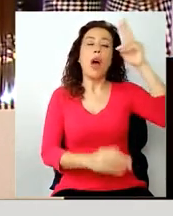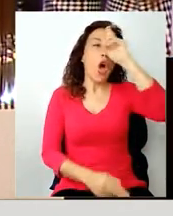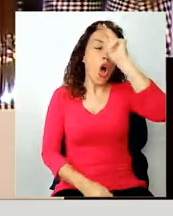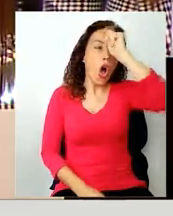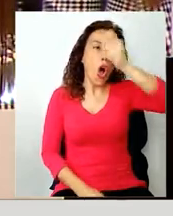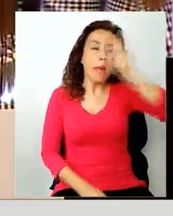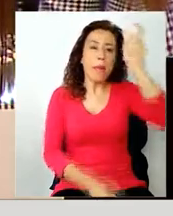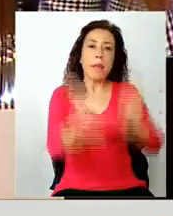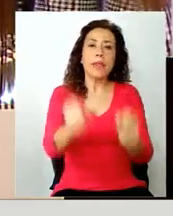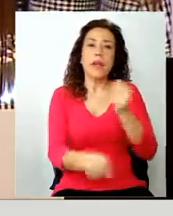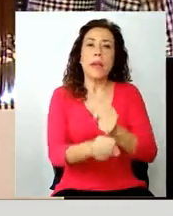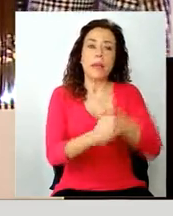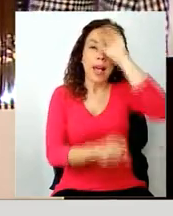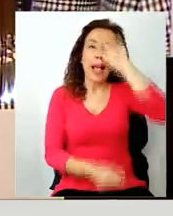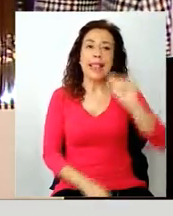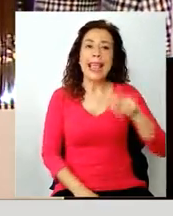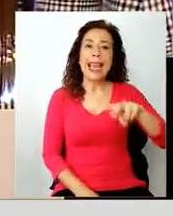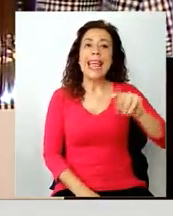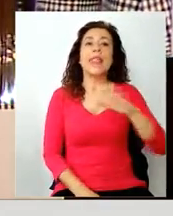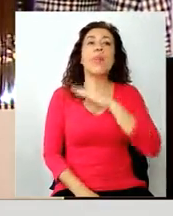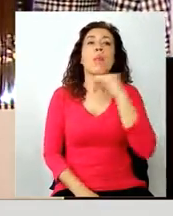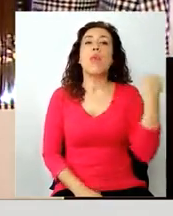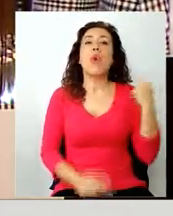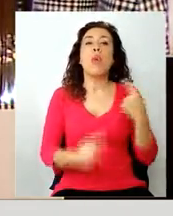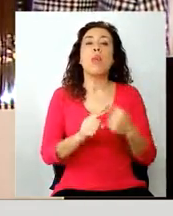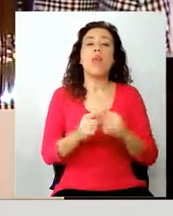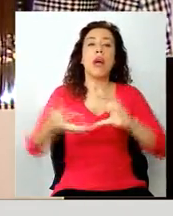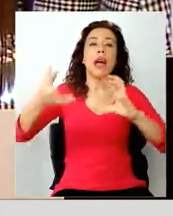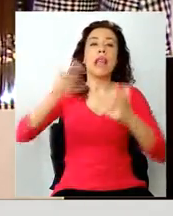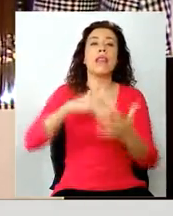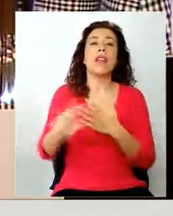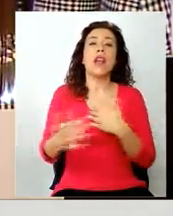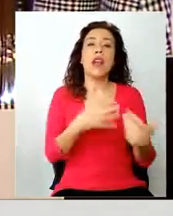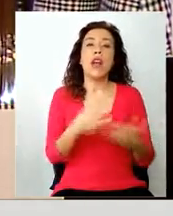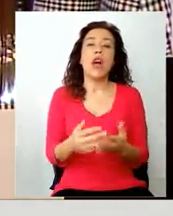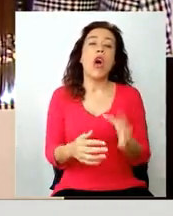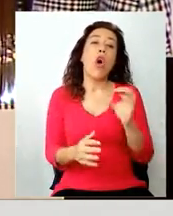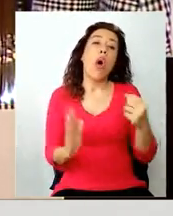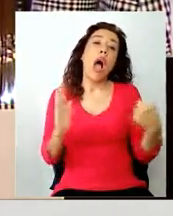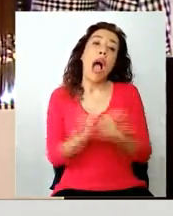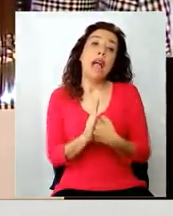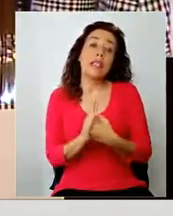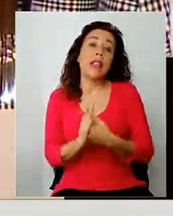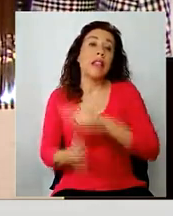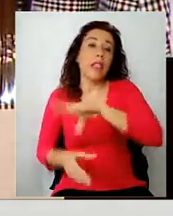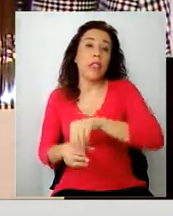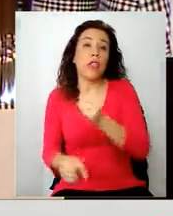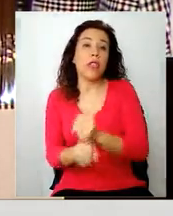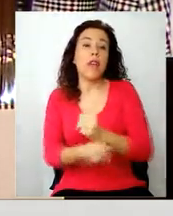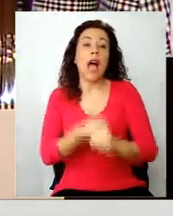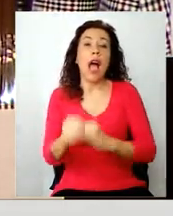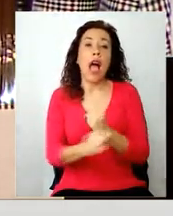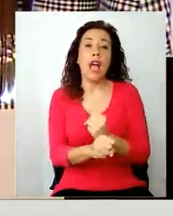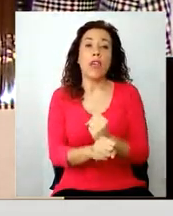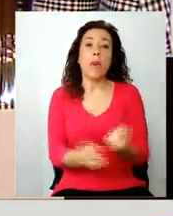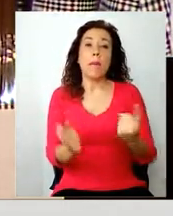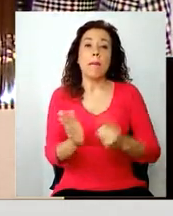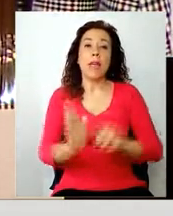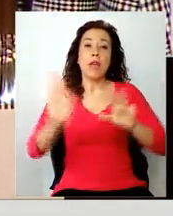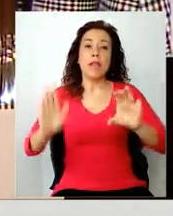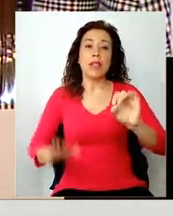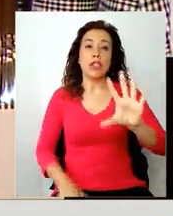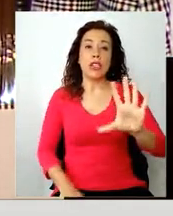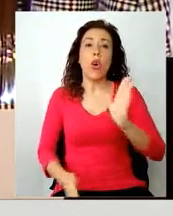el teniente fallecidos como producto de catástrofes naturales o accidentes del trabajo entre los años 1905 y